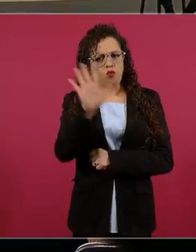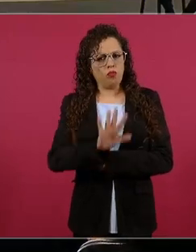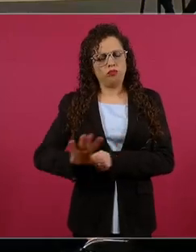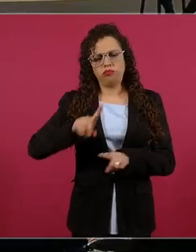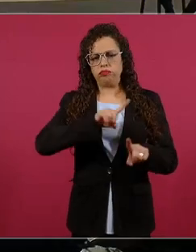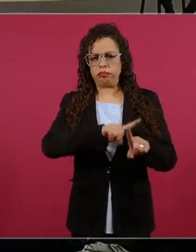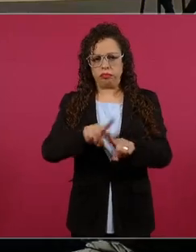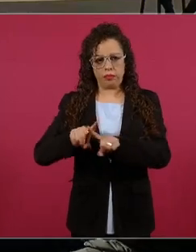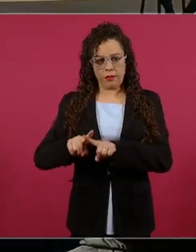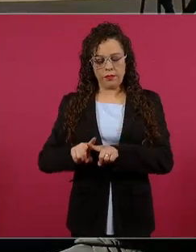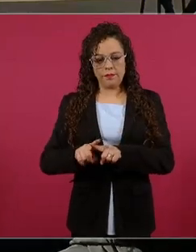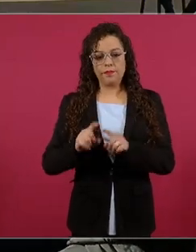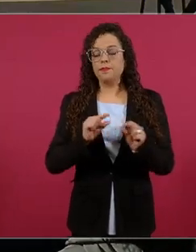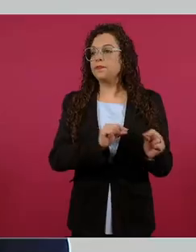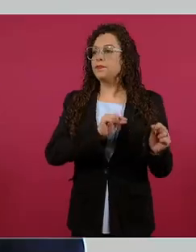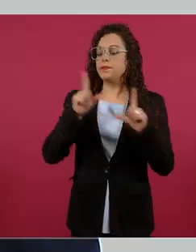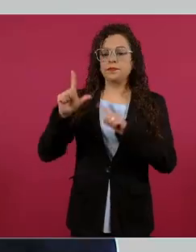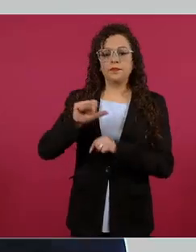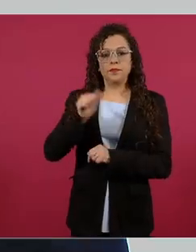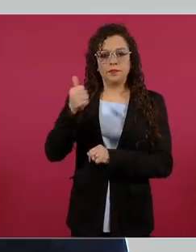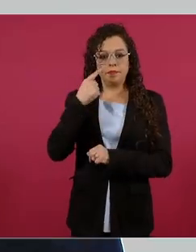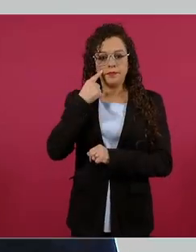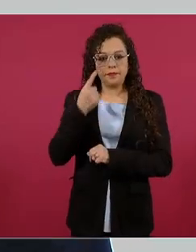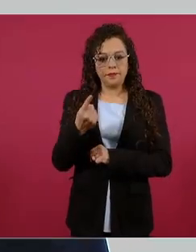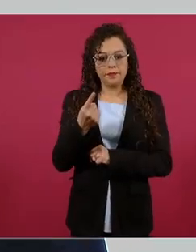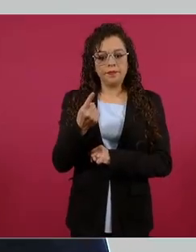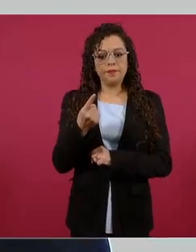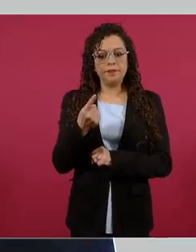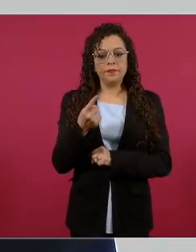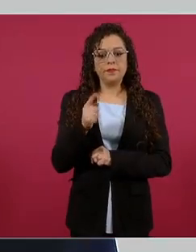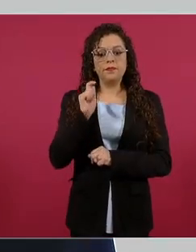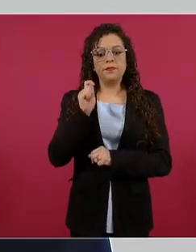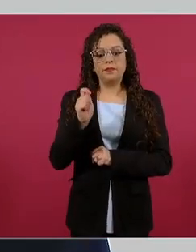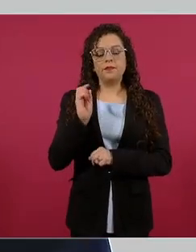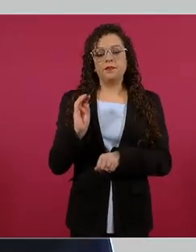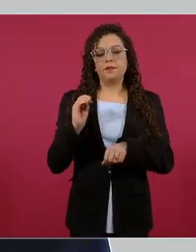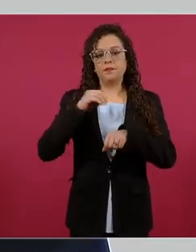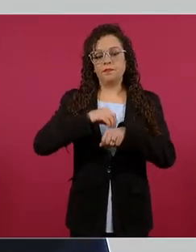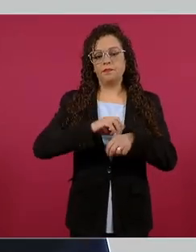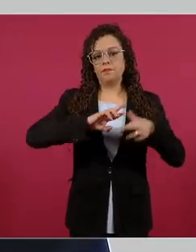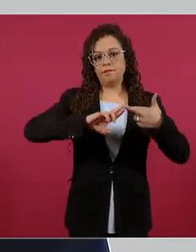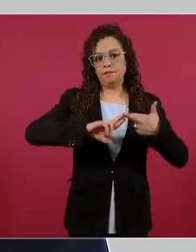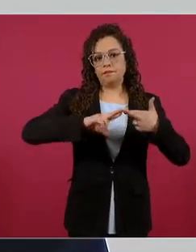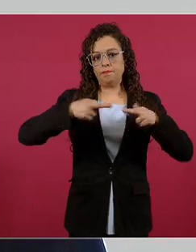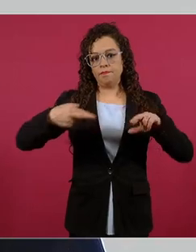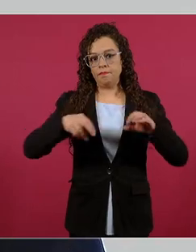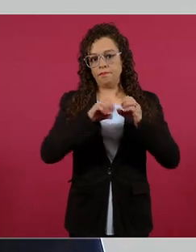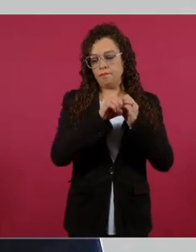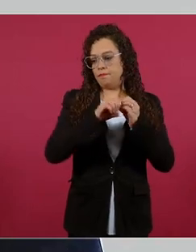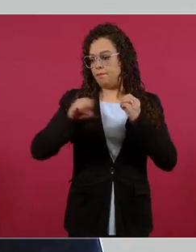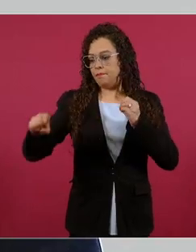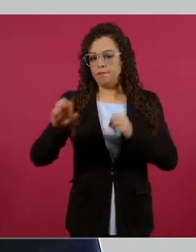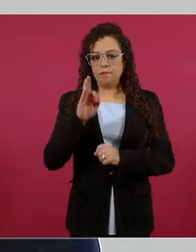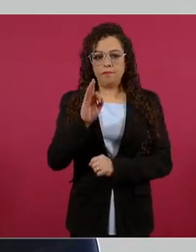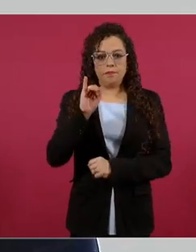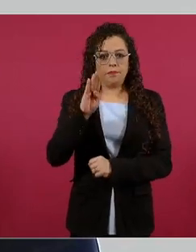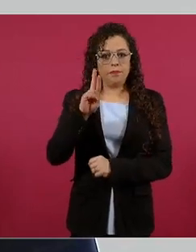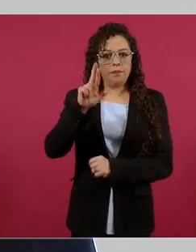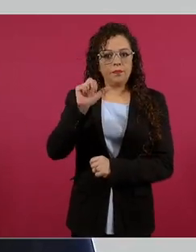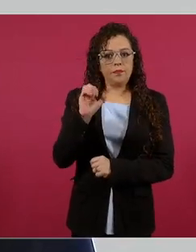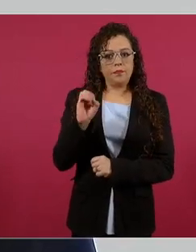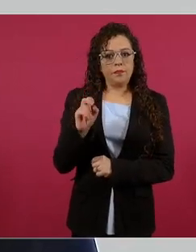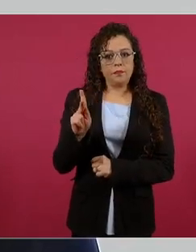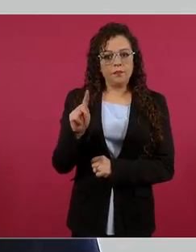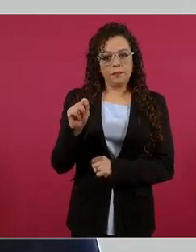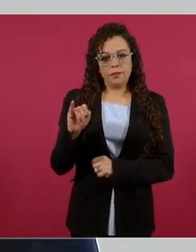Otra obra importante que estamos realizando es la instalación de fibra óptica. Es una deuda que se tiene con las poblaciones del